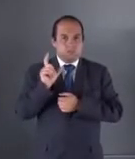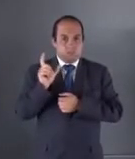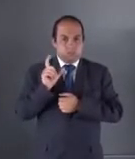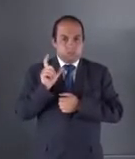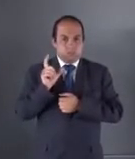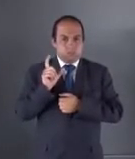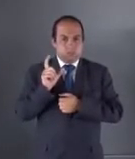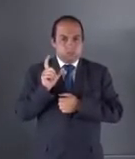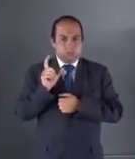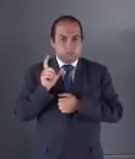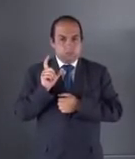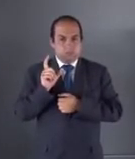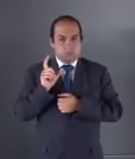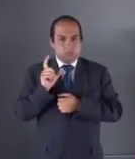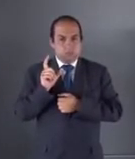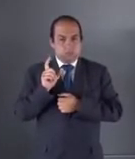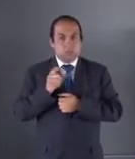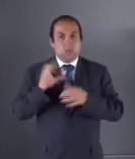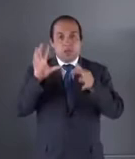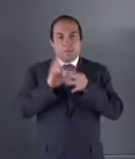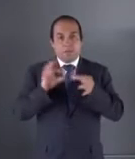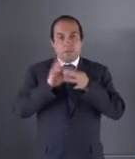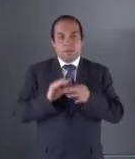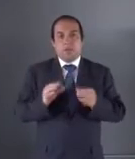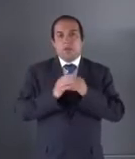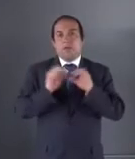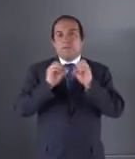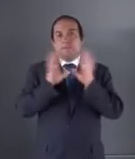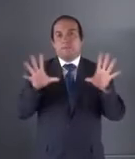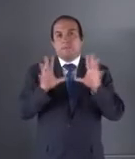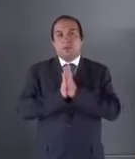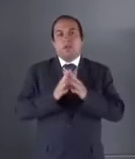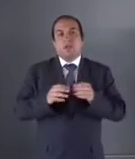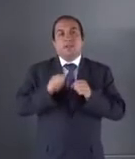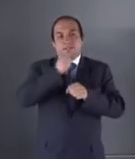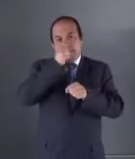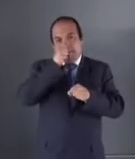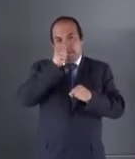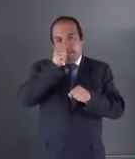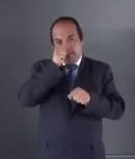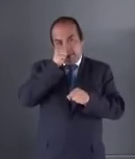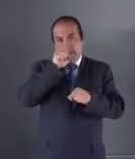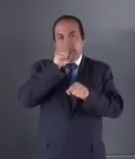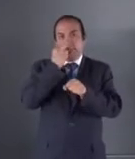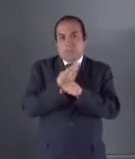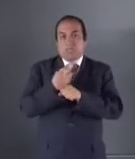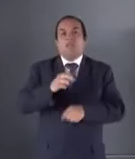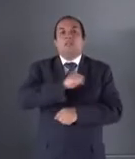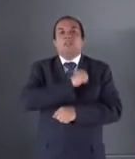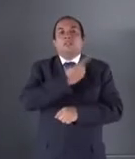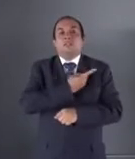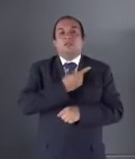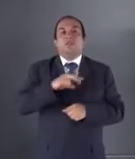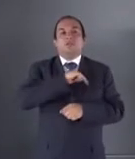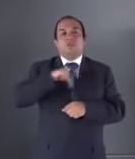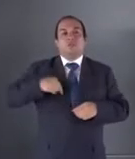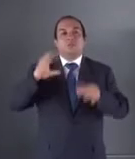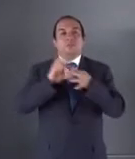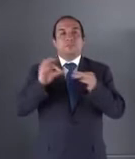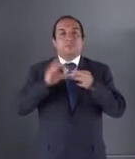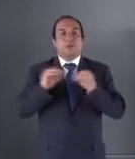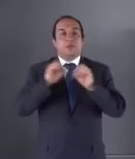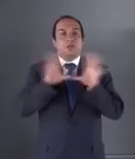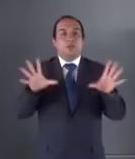se explique con todo detalle por la Secretaría de Salud Federal, vamos a estar informando a la población, porque es a través